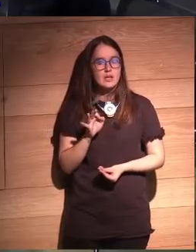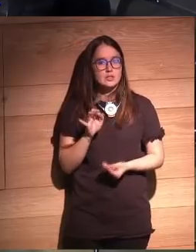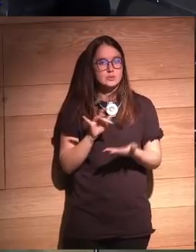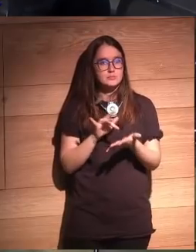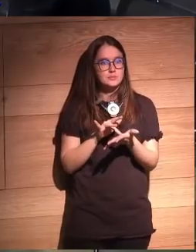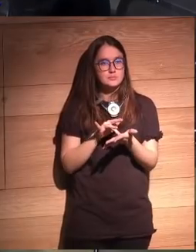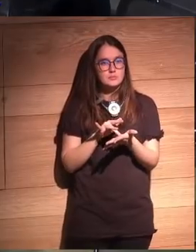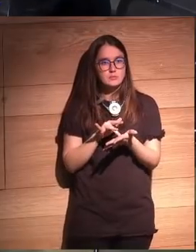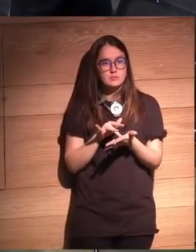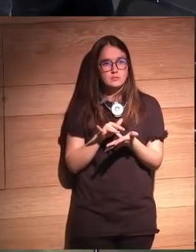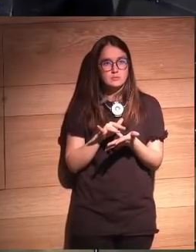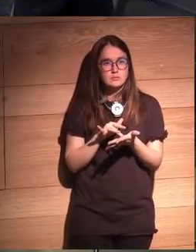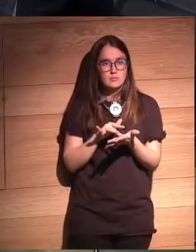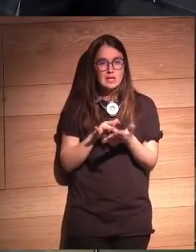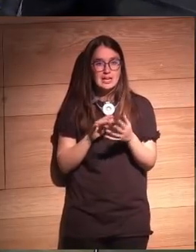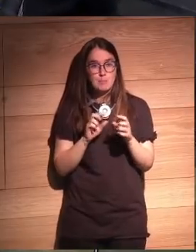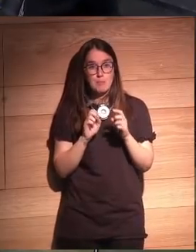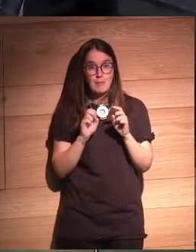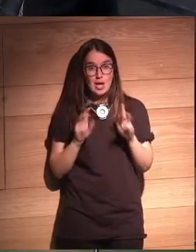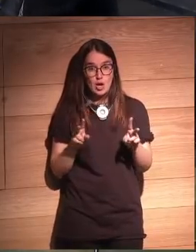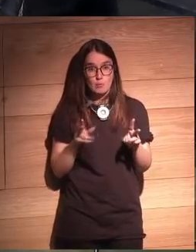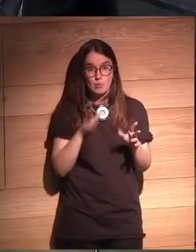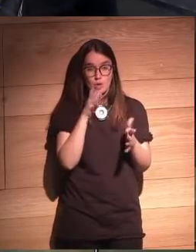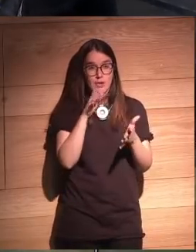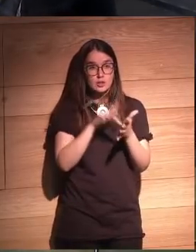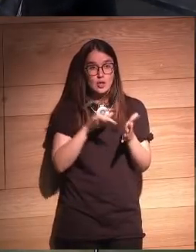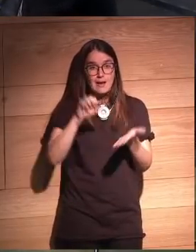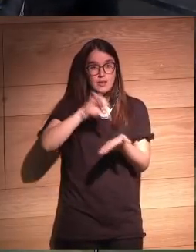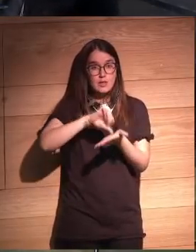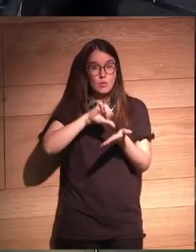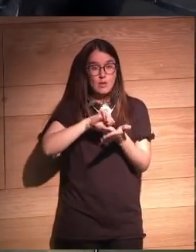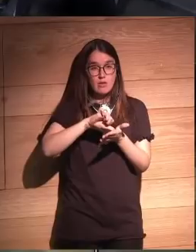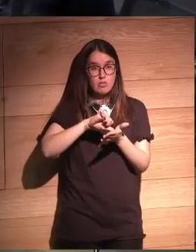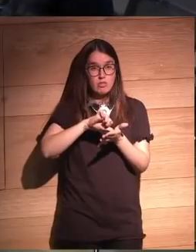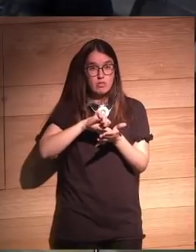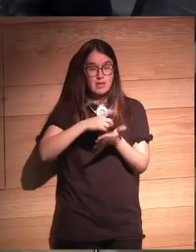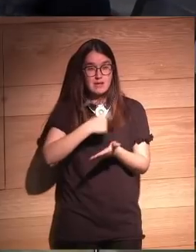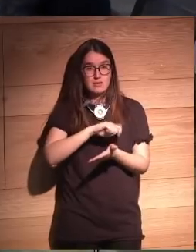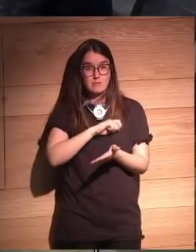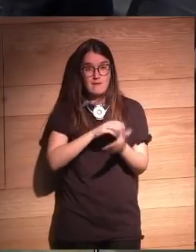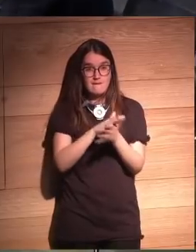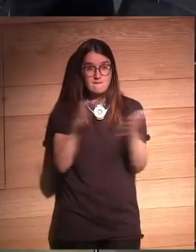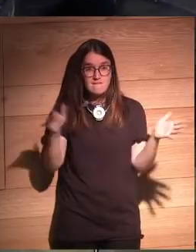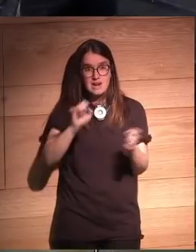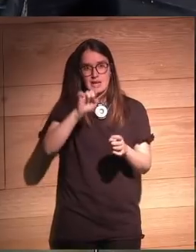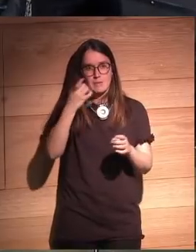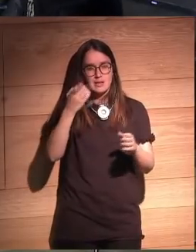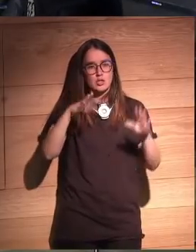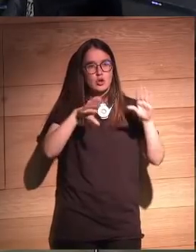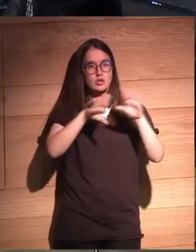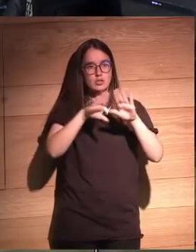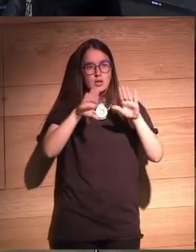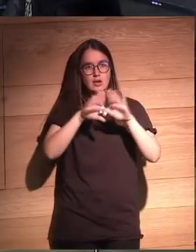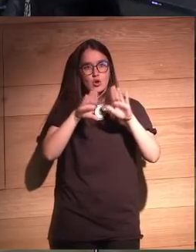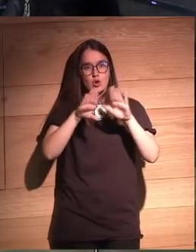estamos en los peores lugares porque tenemos la ciudad más grande de España con la